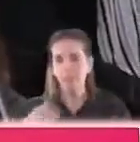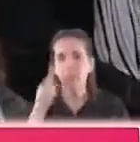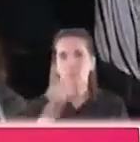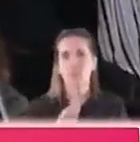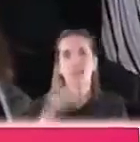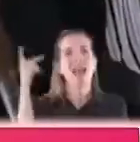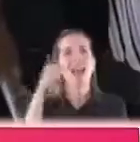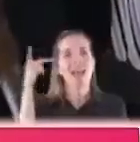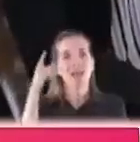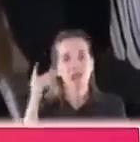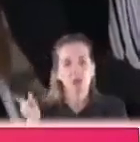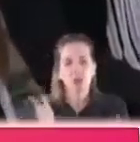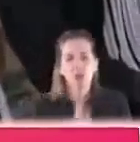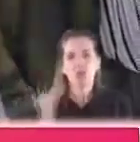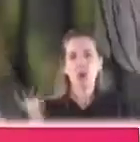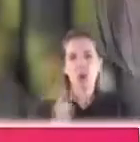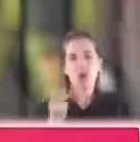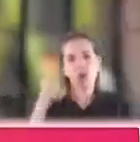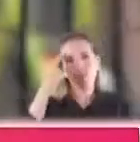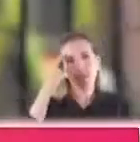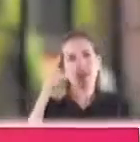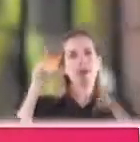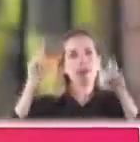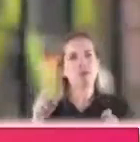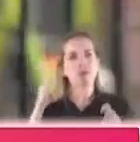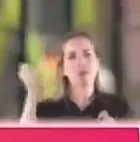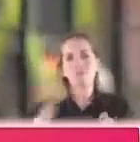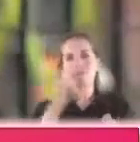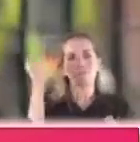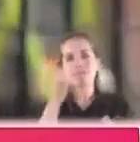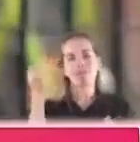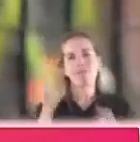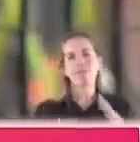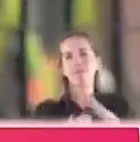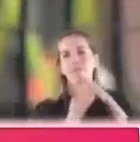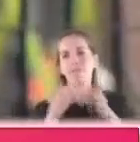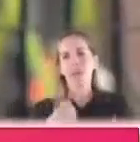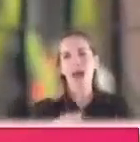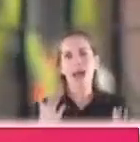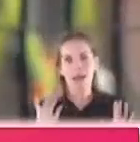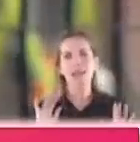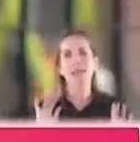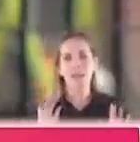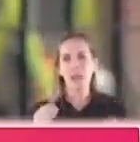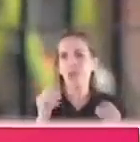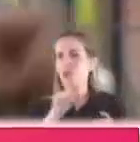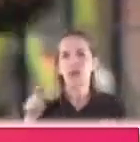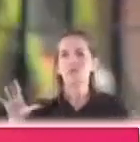reconoce la independencia, 1825 si mal no recuerdo, reconoce la independencia de la República Argentina,